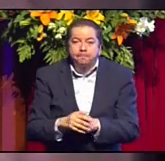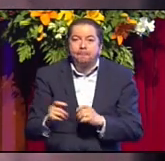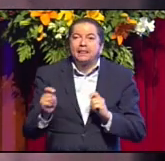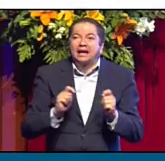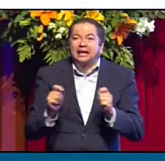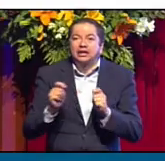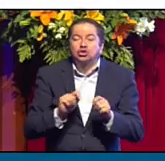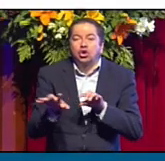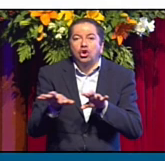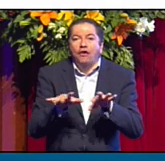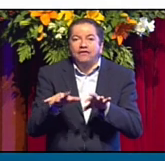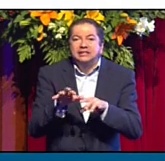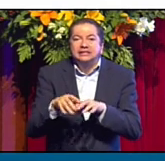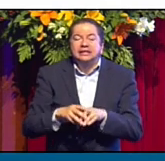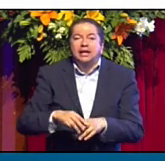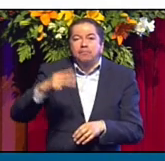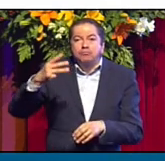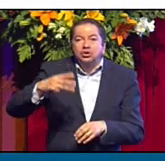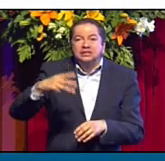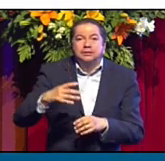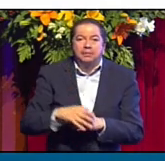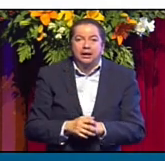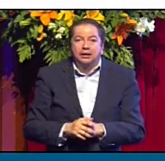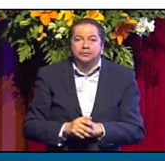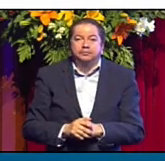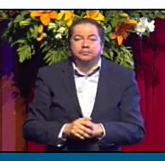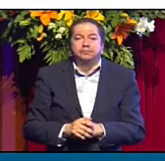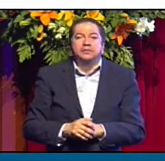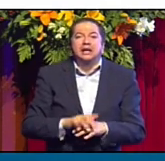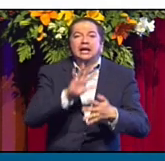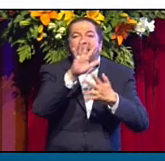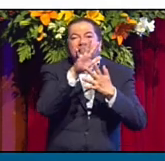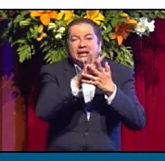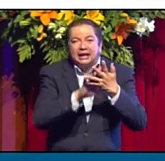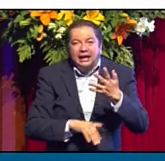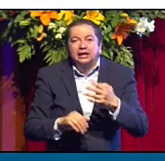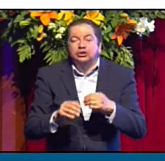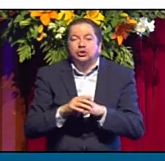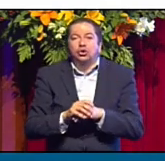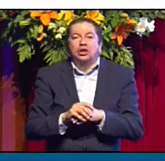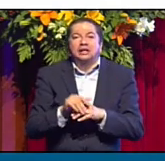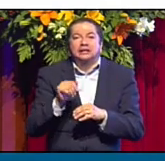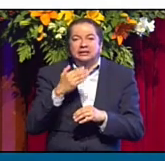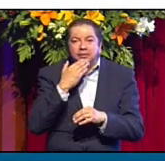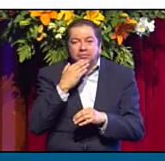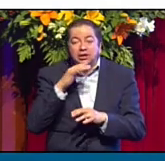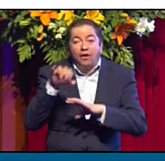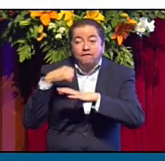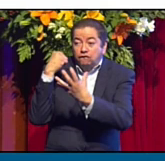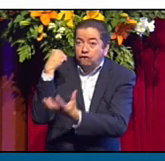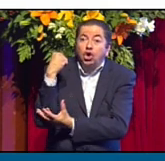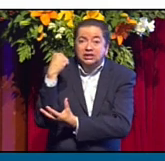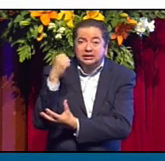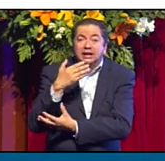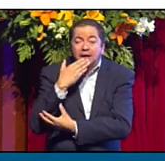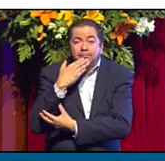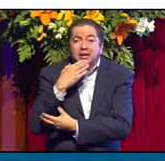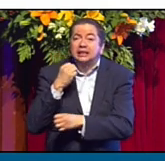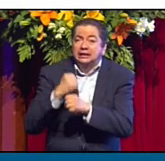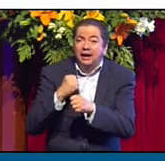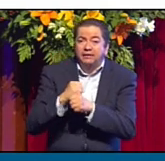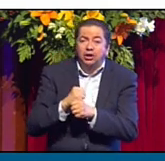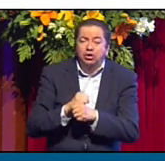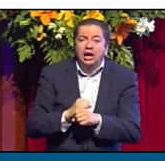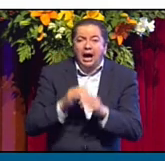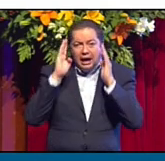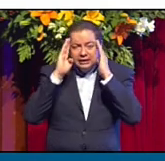oficinas municipales de información laboral, de la OMIL. Tenemos el registro o actualización de la Bolsa Nacional de Empleo.